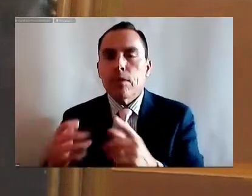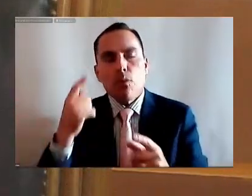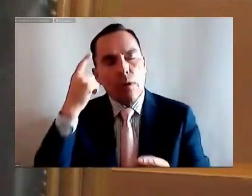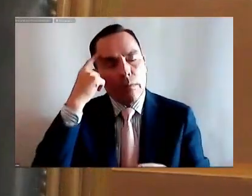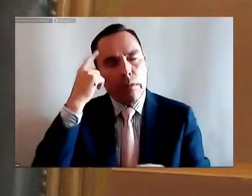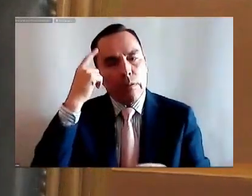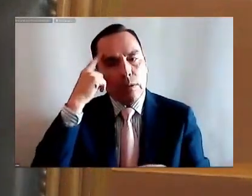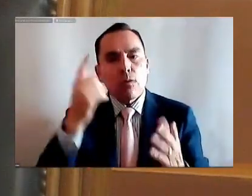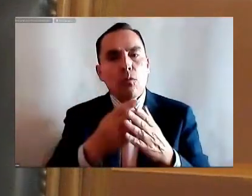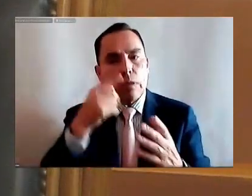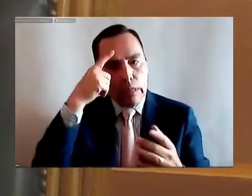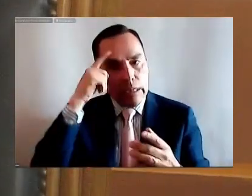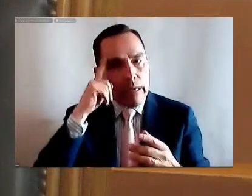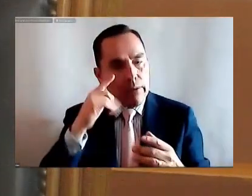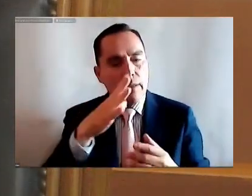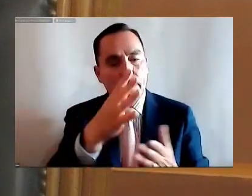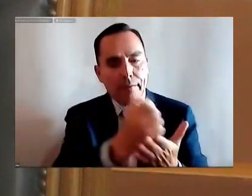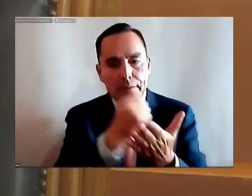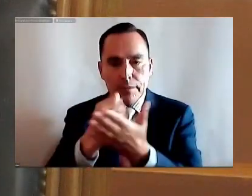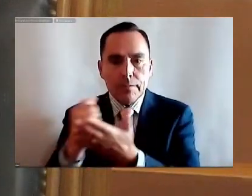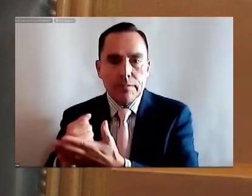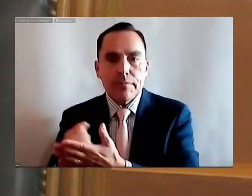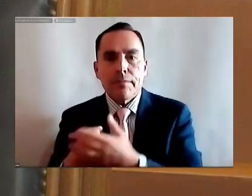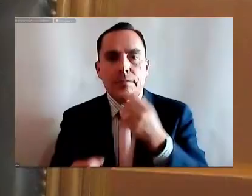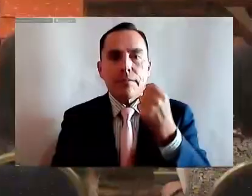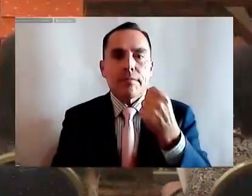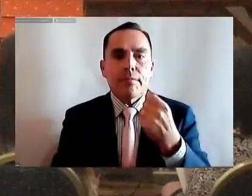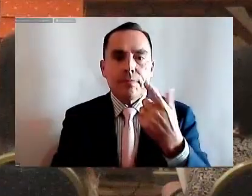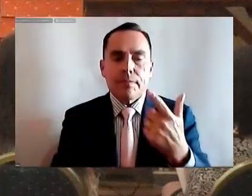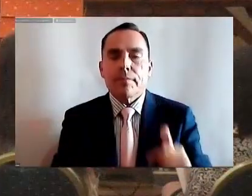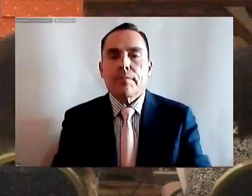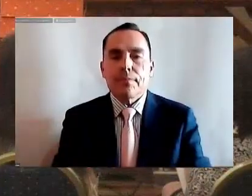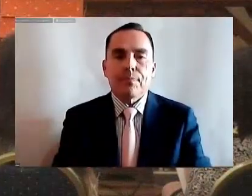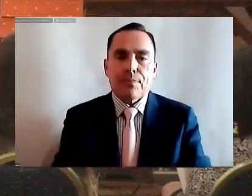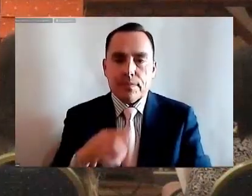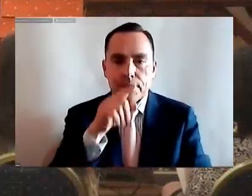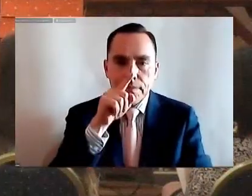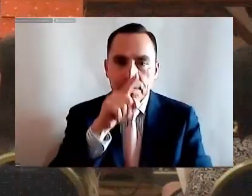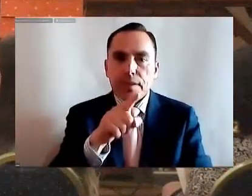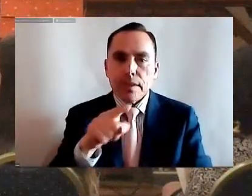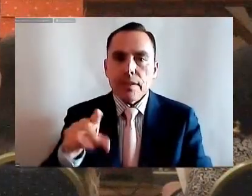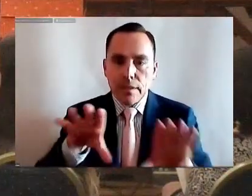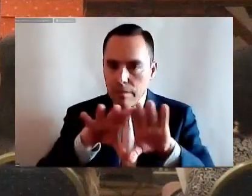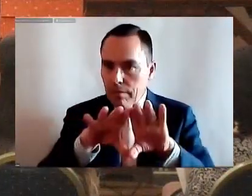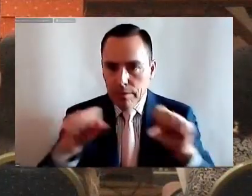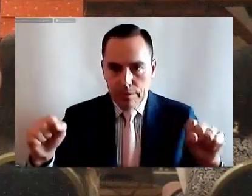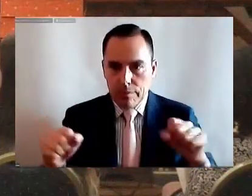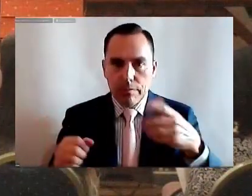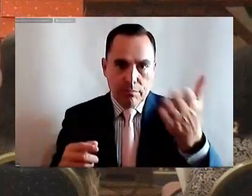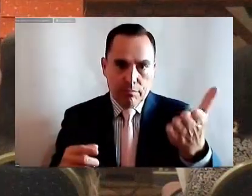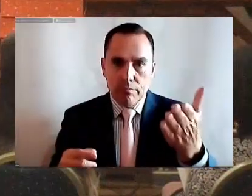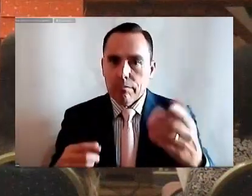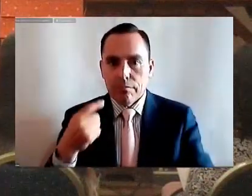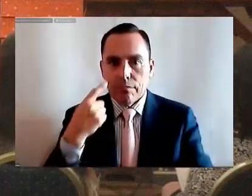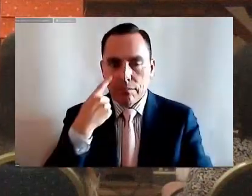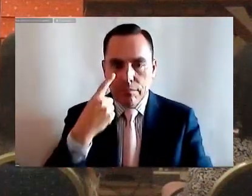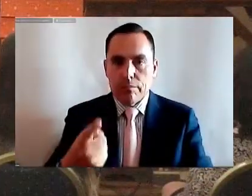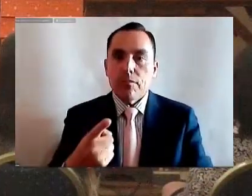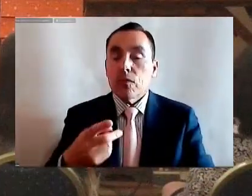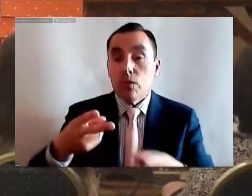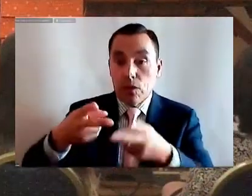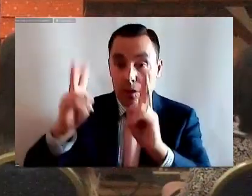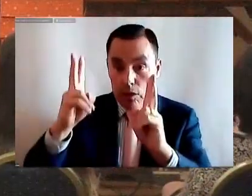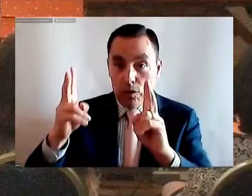gravedad. Sí, sí, no, yo estoy de acuerdo contigo. O sea, y siempre que uno mira derecho comparado, tiene que pensar cuál es el